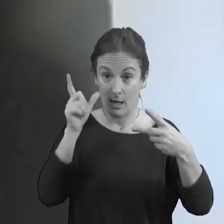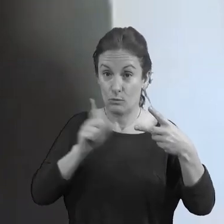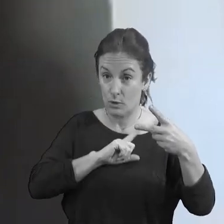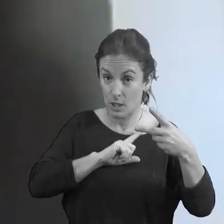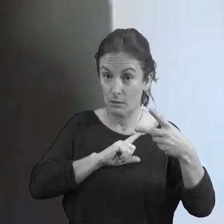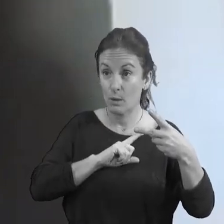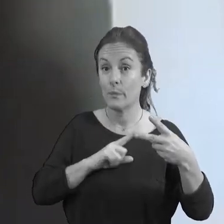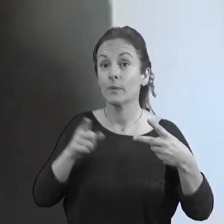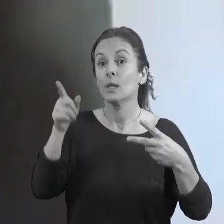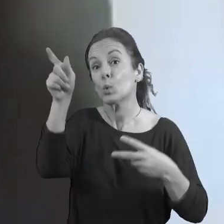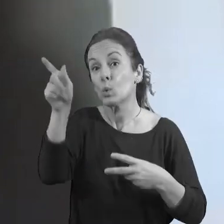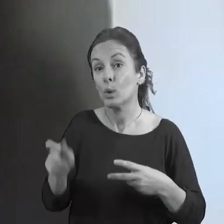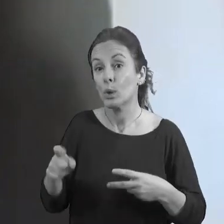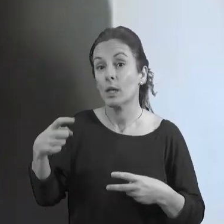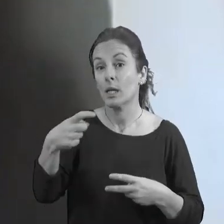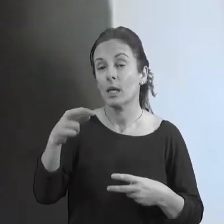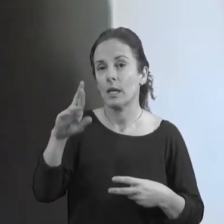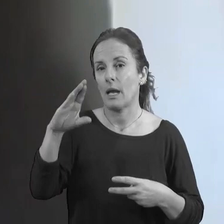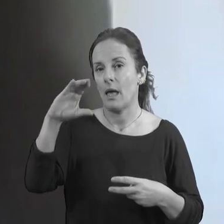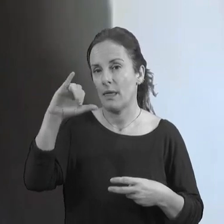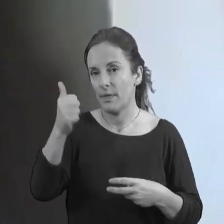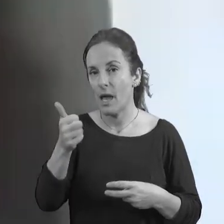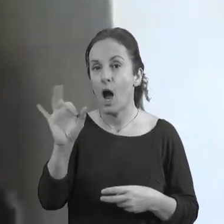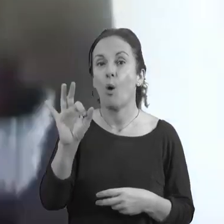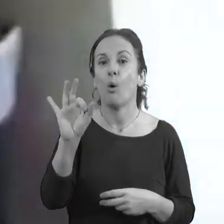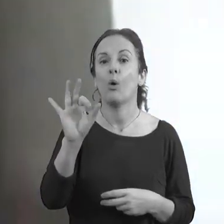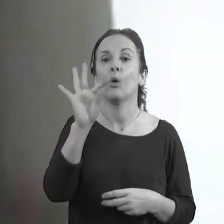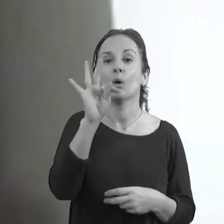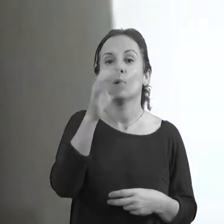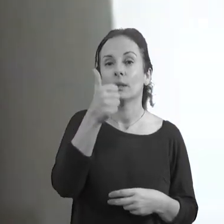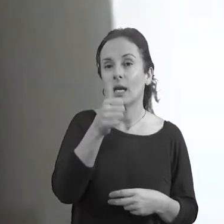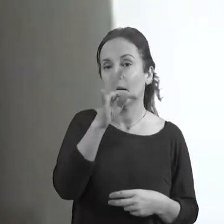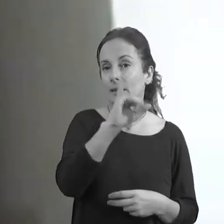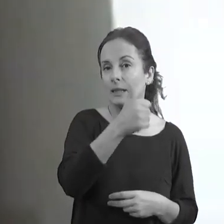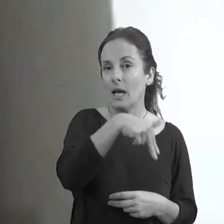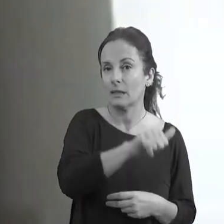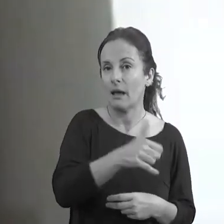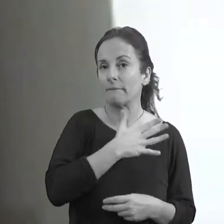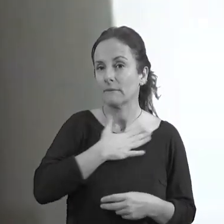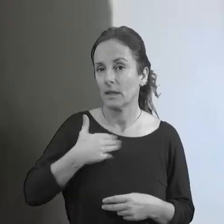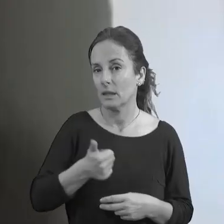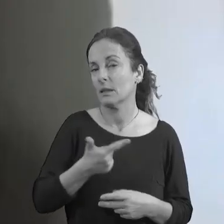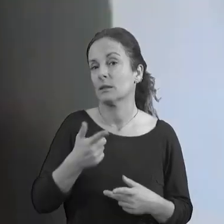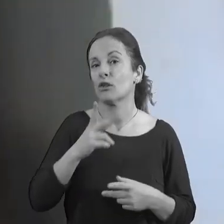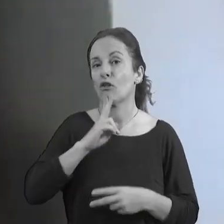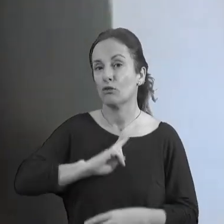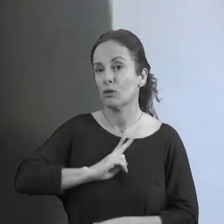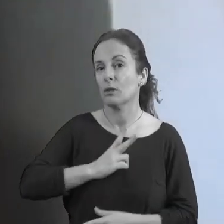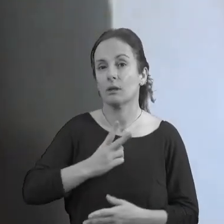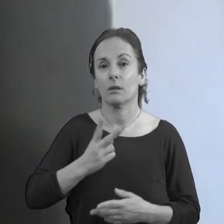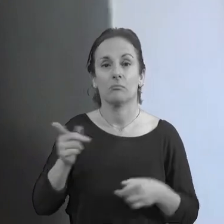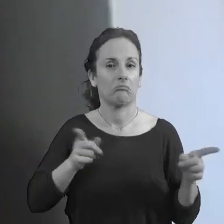y Gracia tienes, o Tatiana, o queréis comentarlo, bueno, creo que